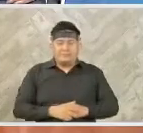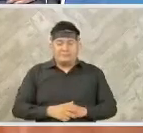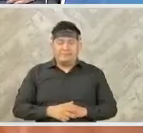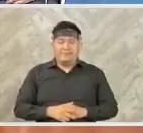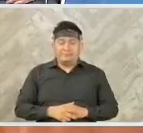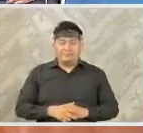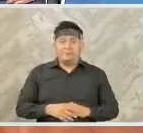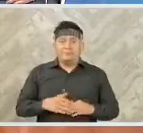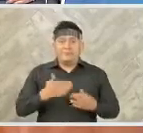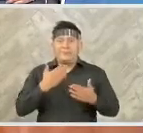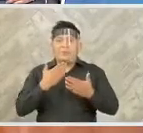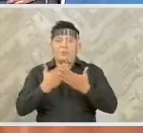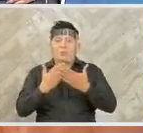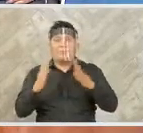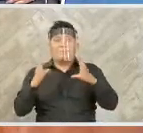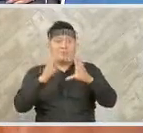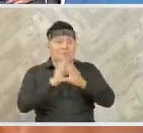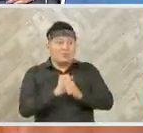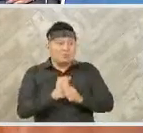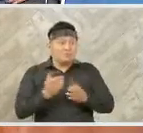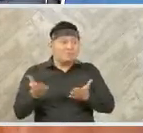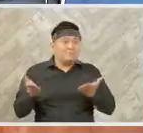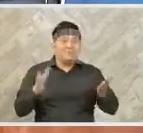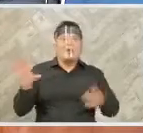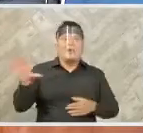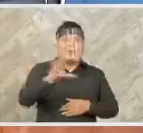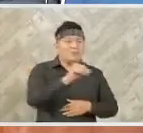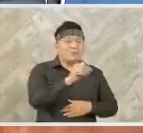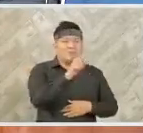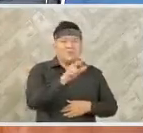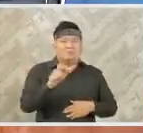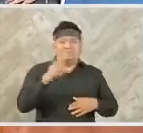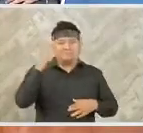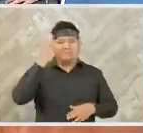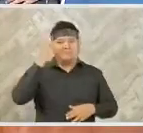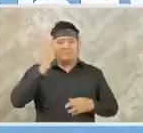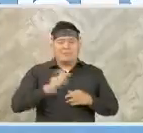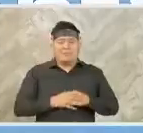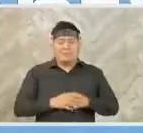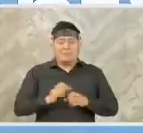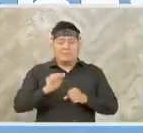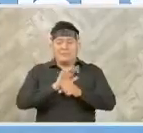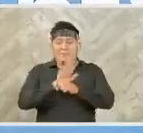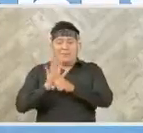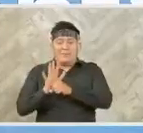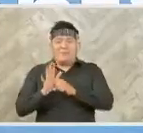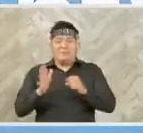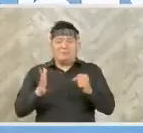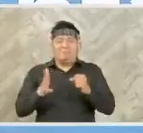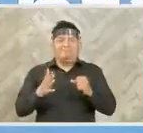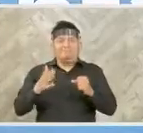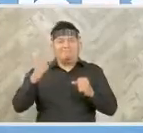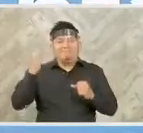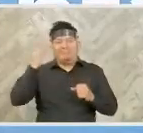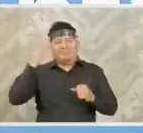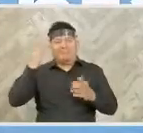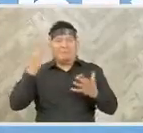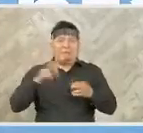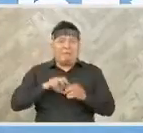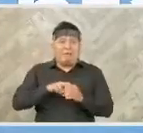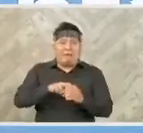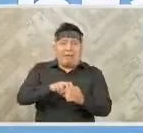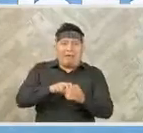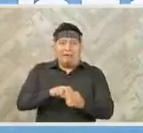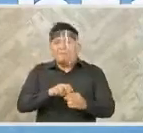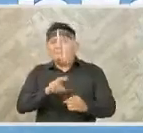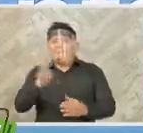saludo a todos los cucuteños que nos ven hasta ahora. Con la llegada de la pandemia hubo restricciones de movilidad, no solo en Cúcuta, sino